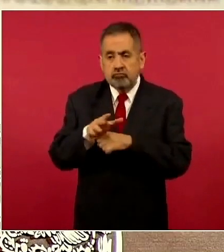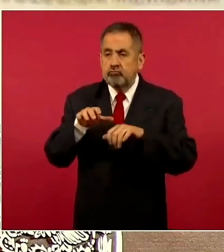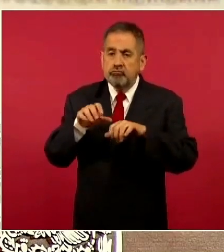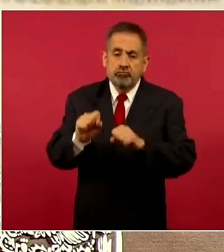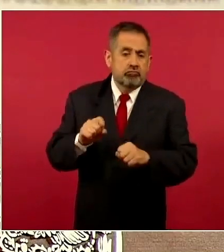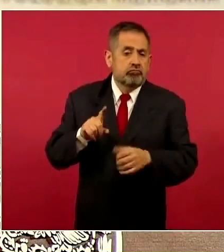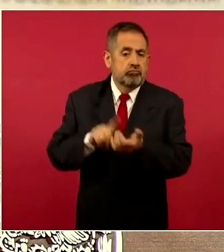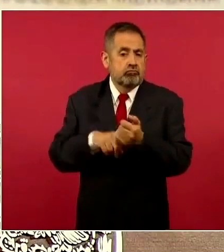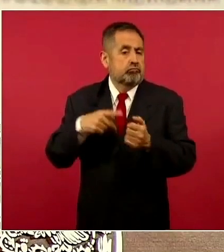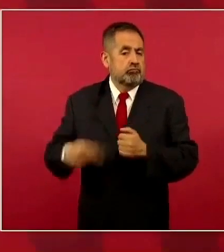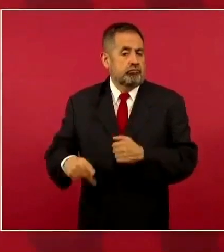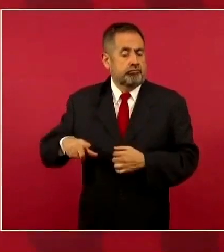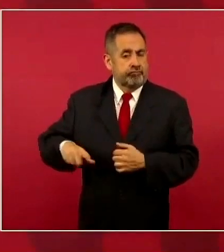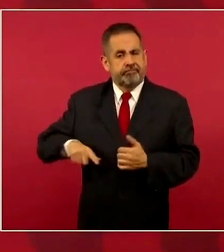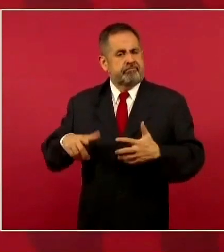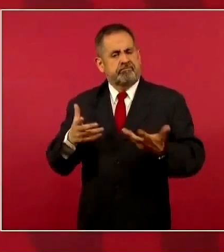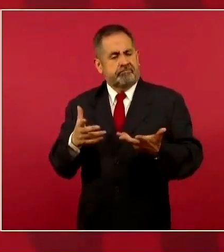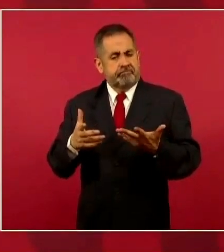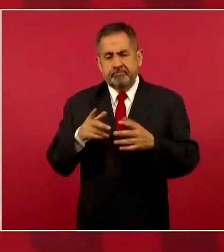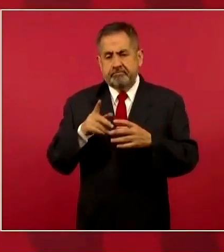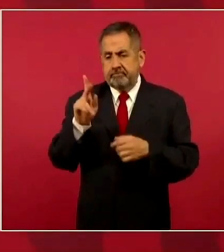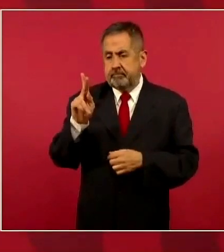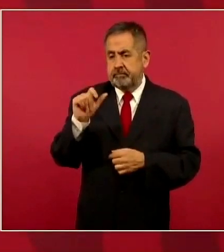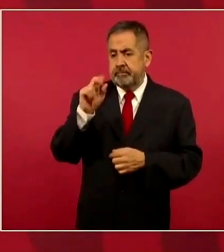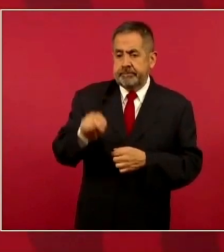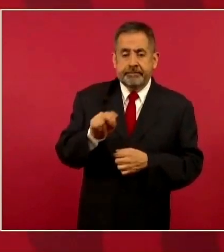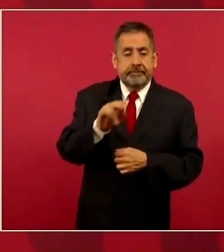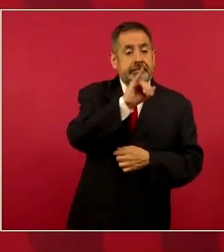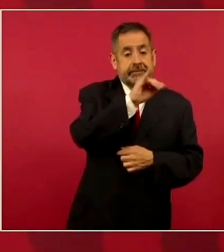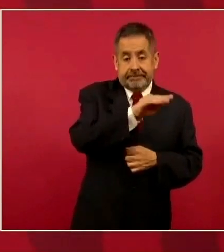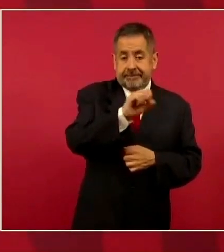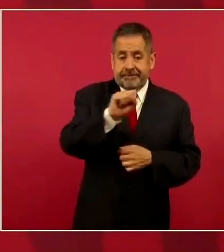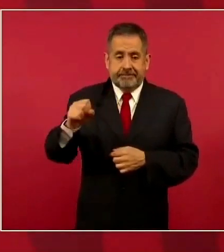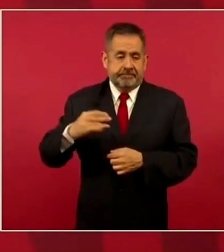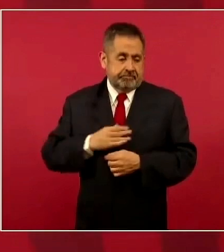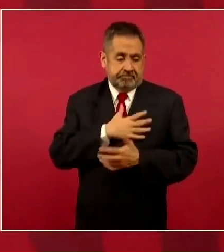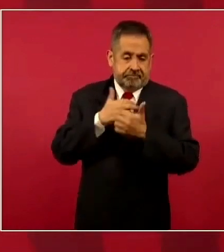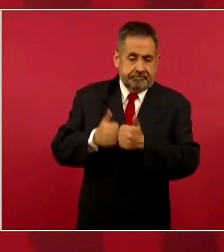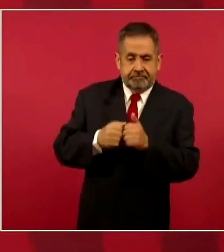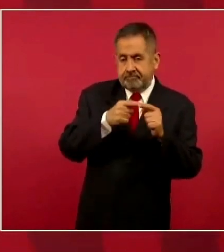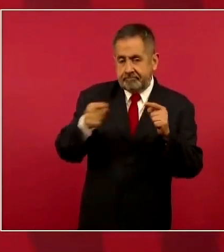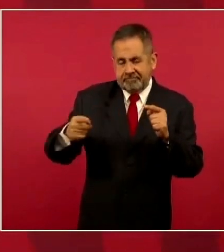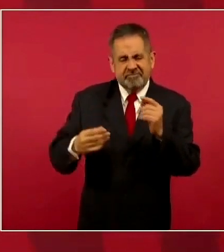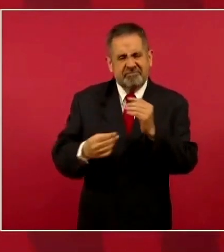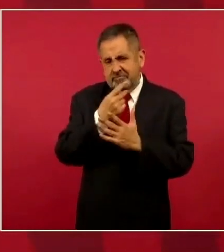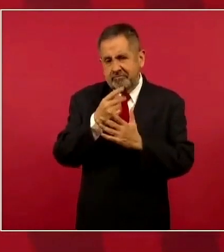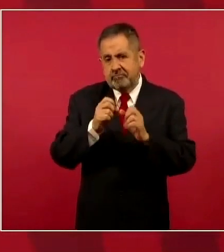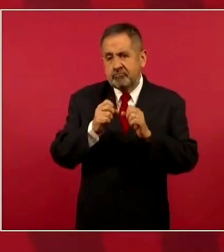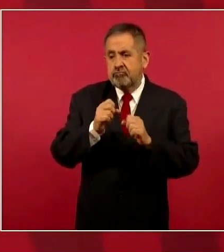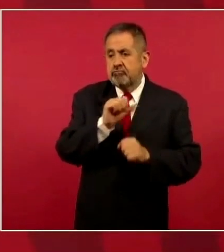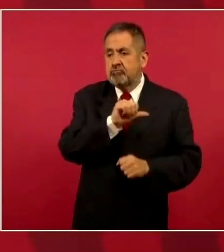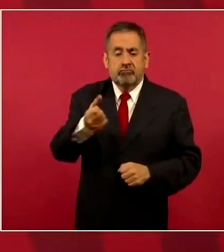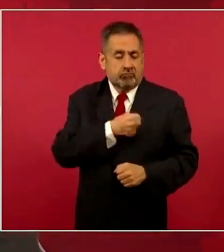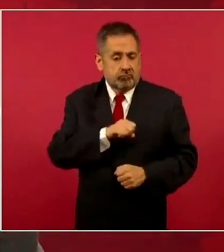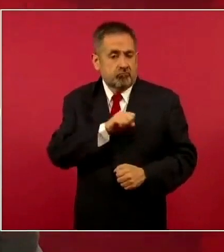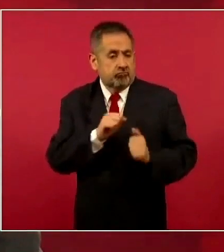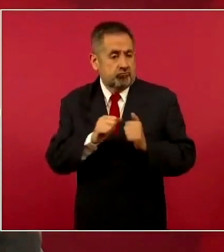gobierno, justo que se ha echado a andar el plan IMSS Bienestar, este nuevo sistema de salud de